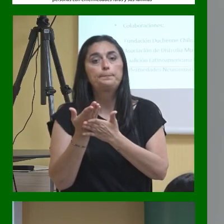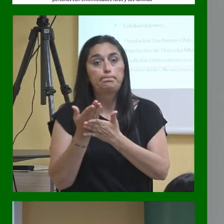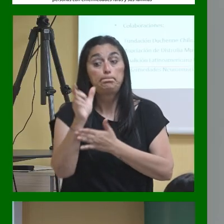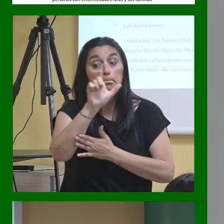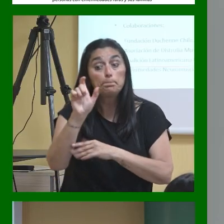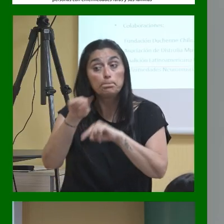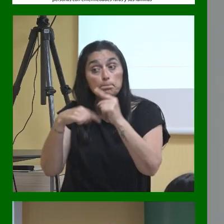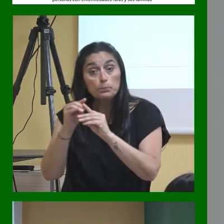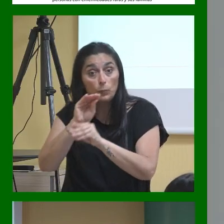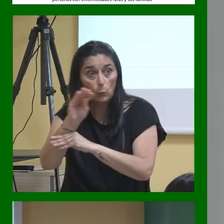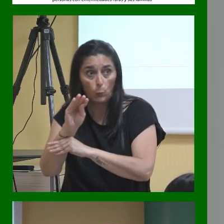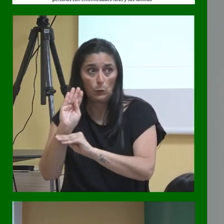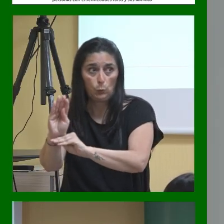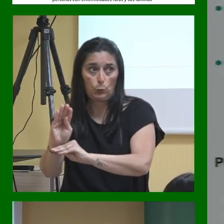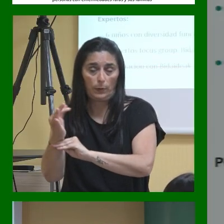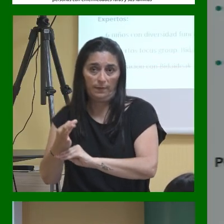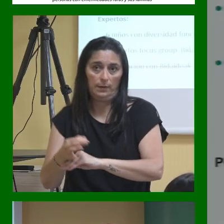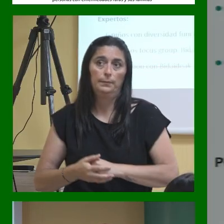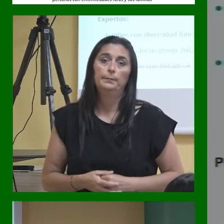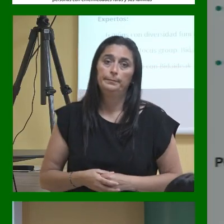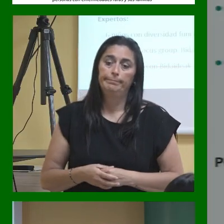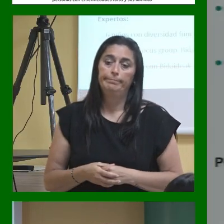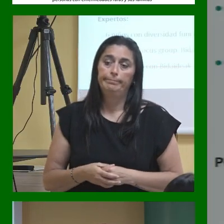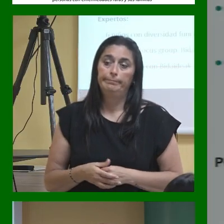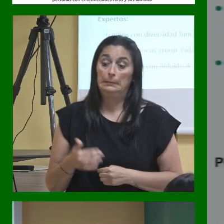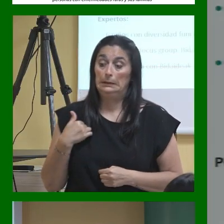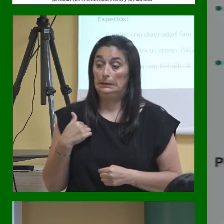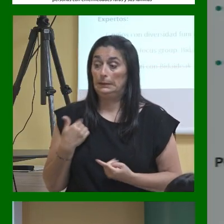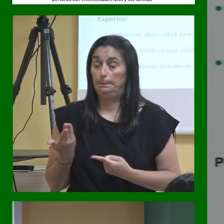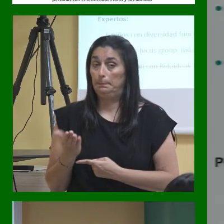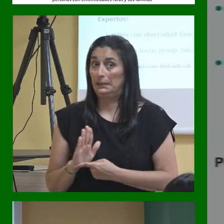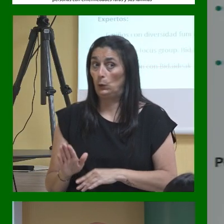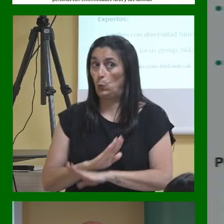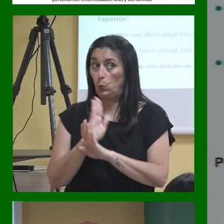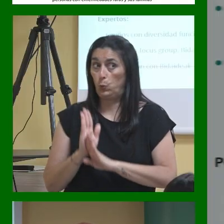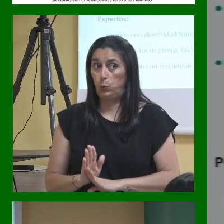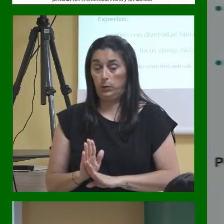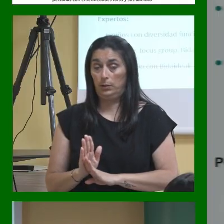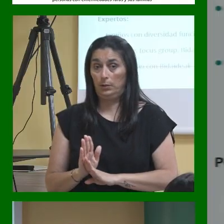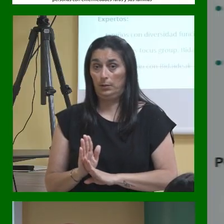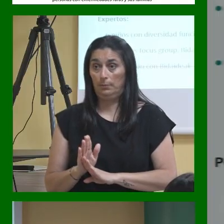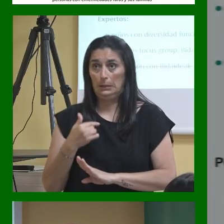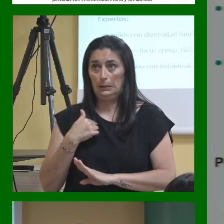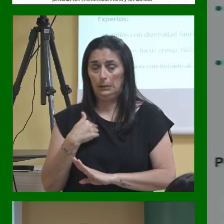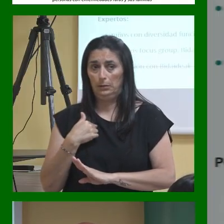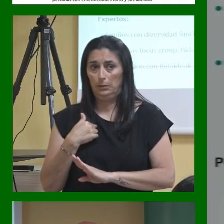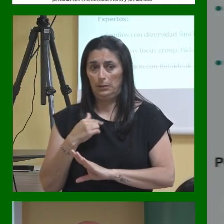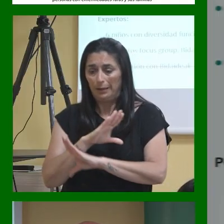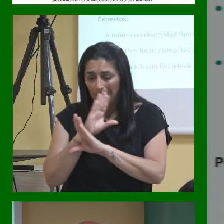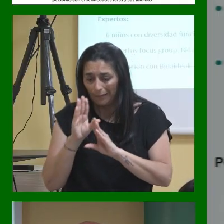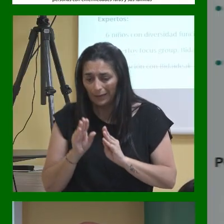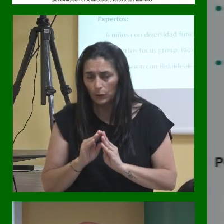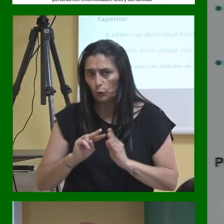los familiares. Y esto es lo último que quería presentar, porque voy a hacer solamente un breve repaso de temas